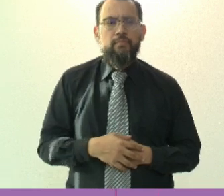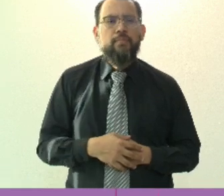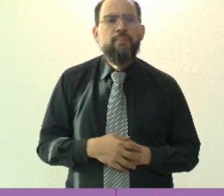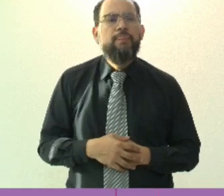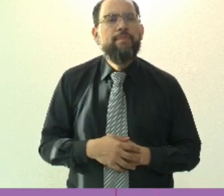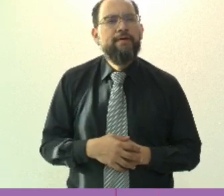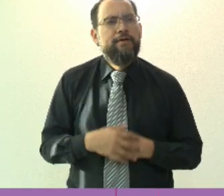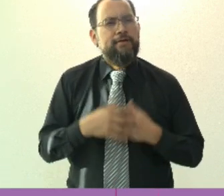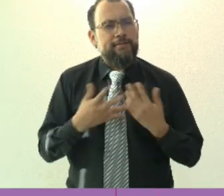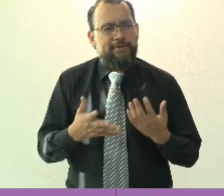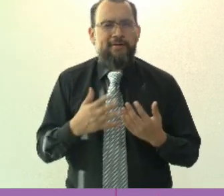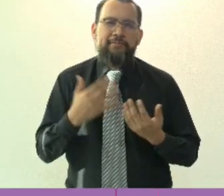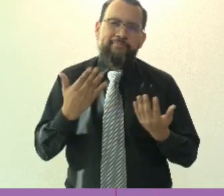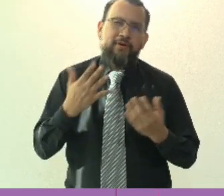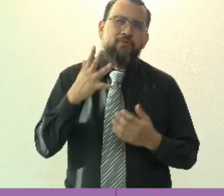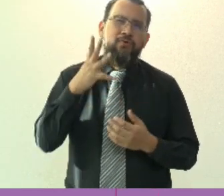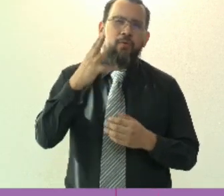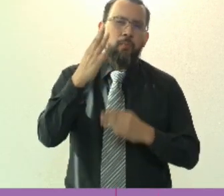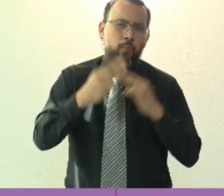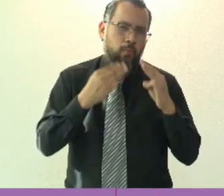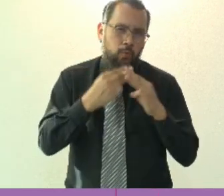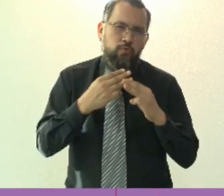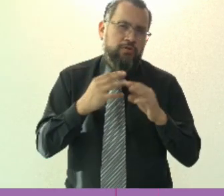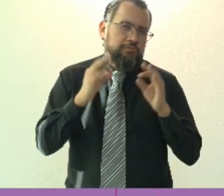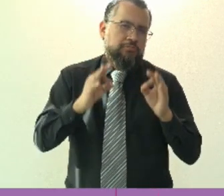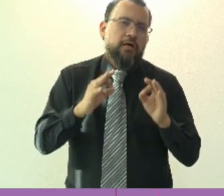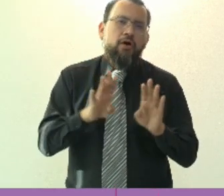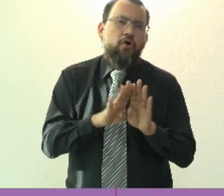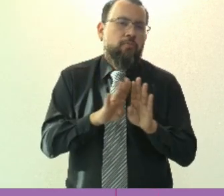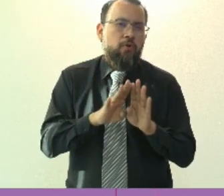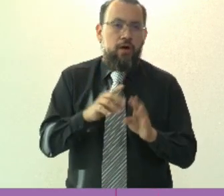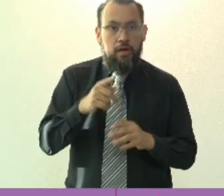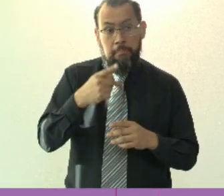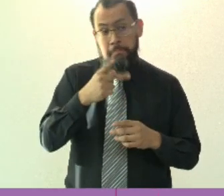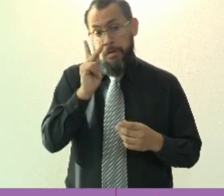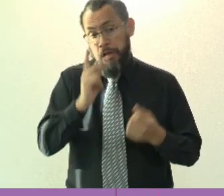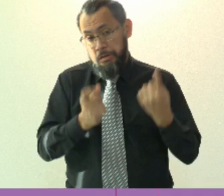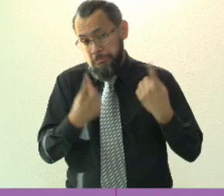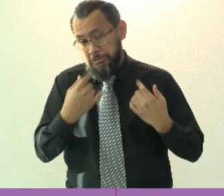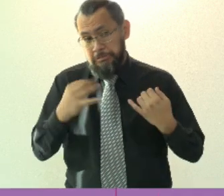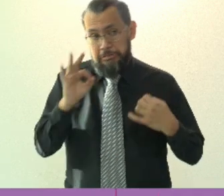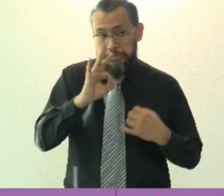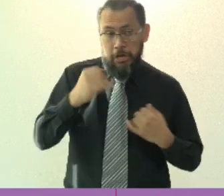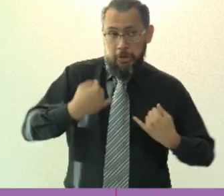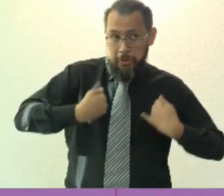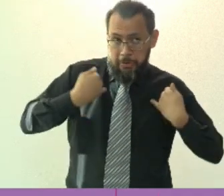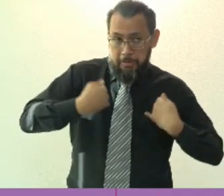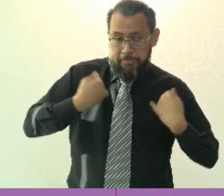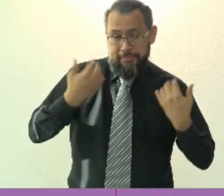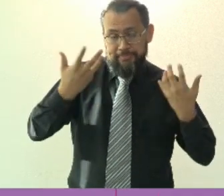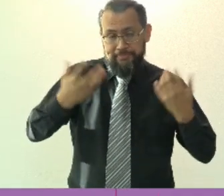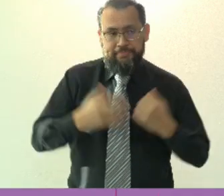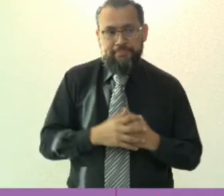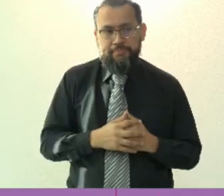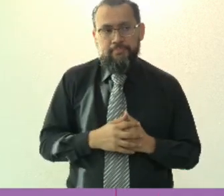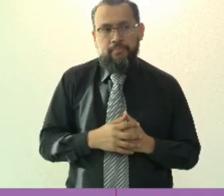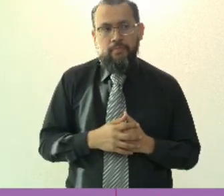En un mundo ideal, creo que todos los aquí presentes lo sabemos, y los que no lo sepan, los que son muy jovencitos,